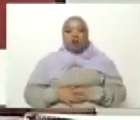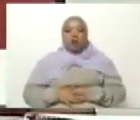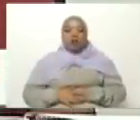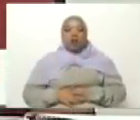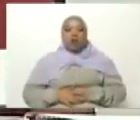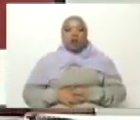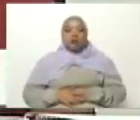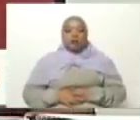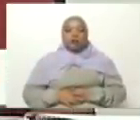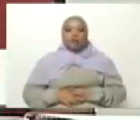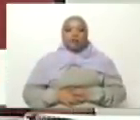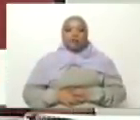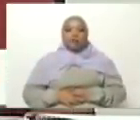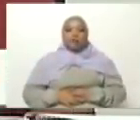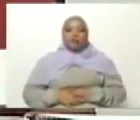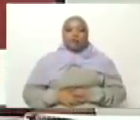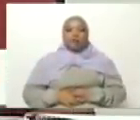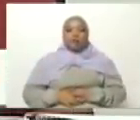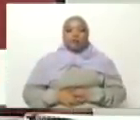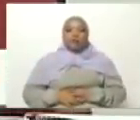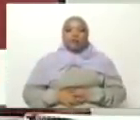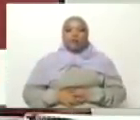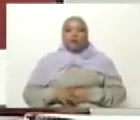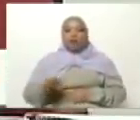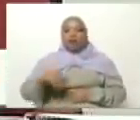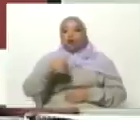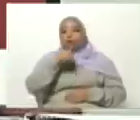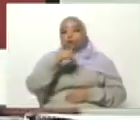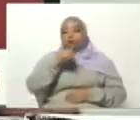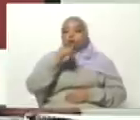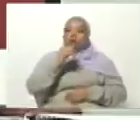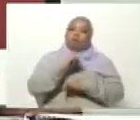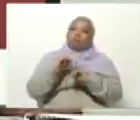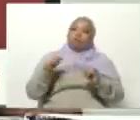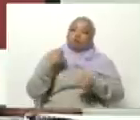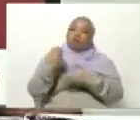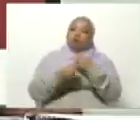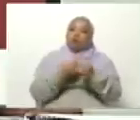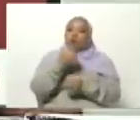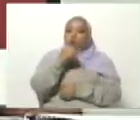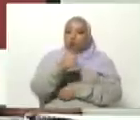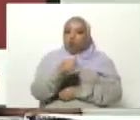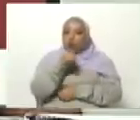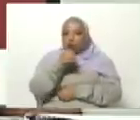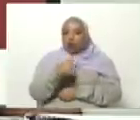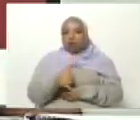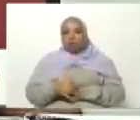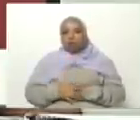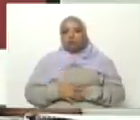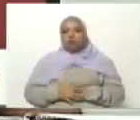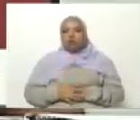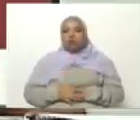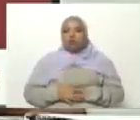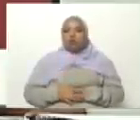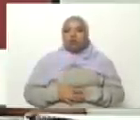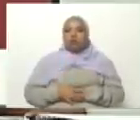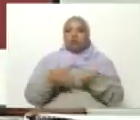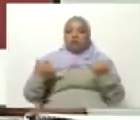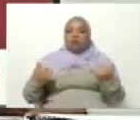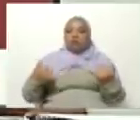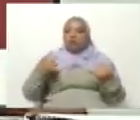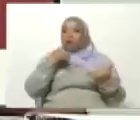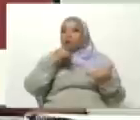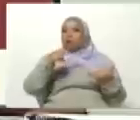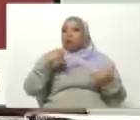ocurriera, salió el señor aquel nefasto que llaman Marco Rubio a decir que Venezuela había un apagón y no